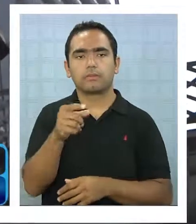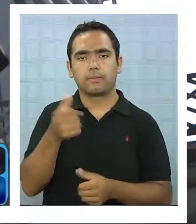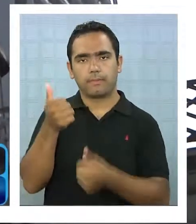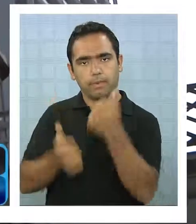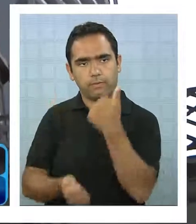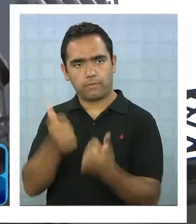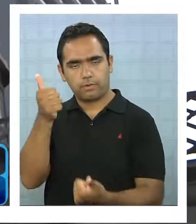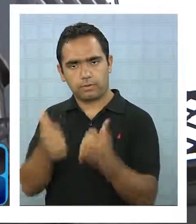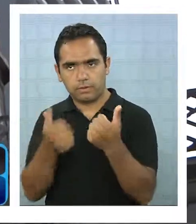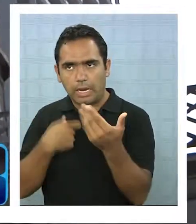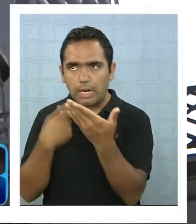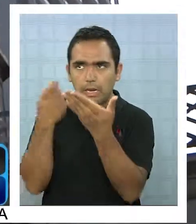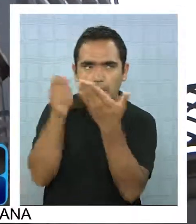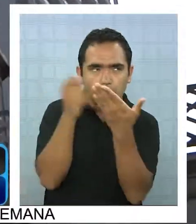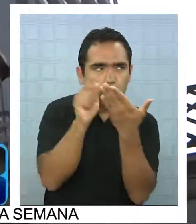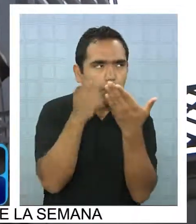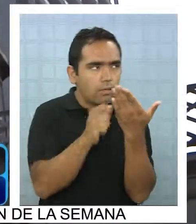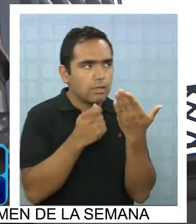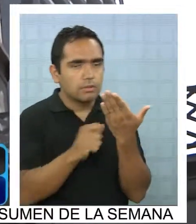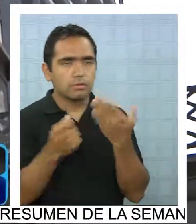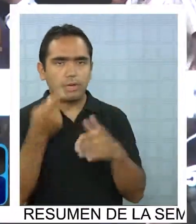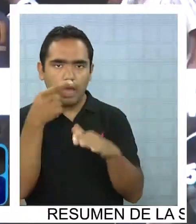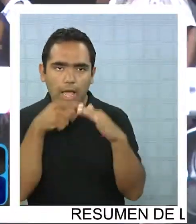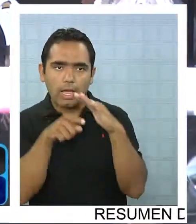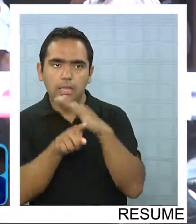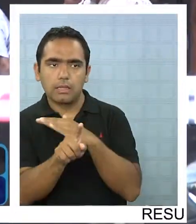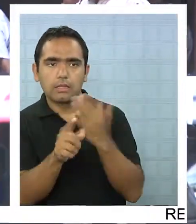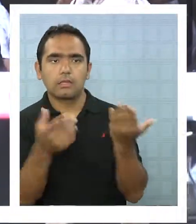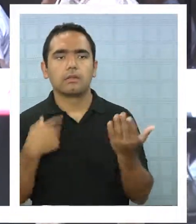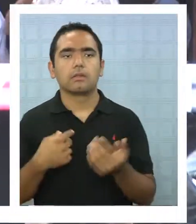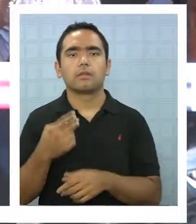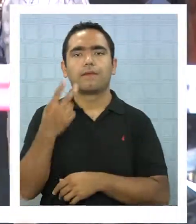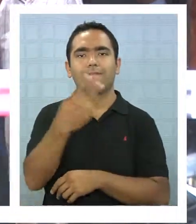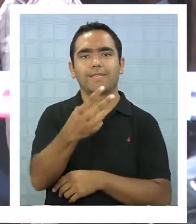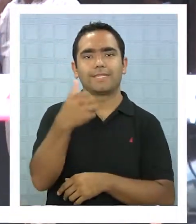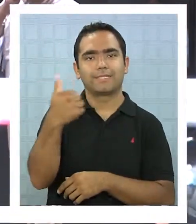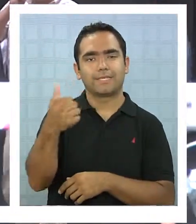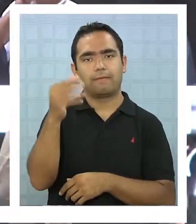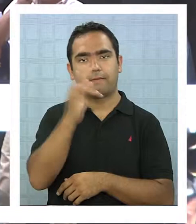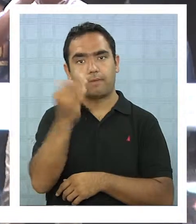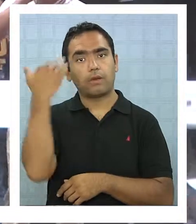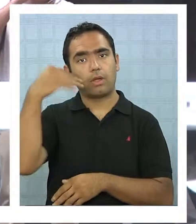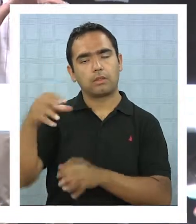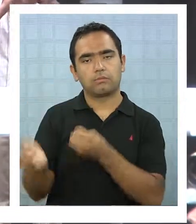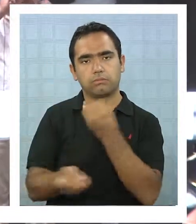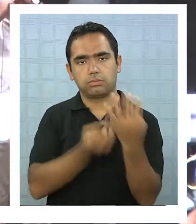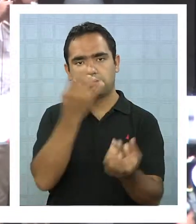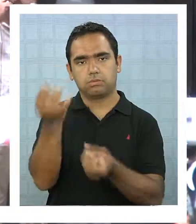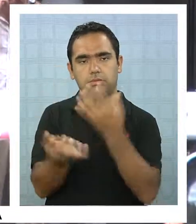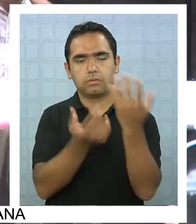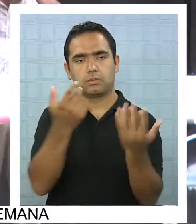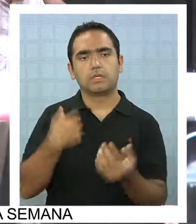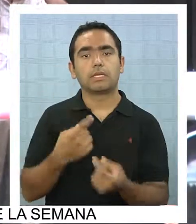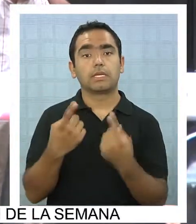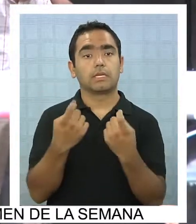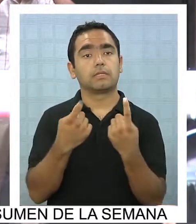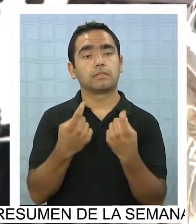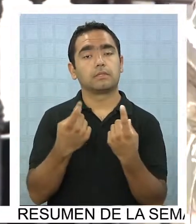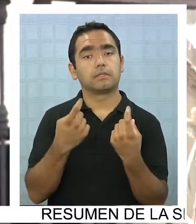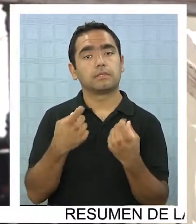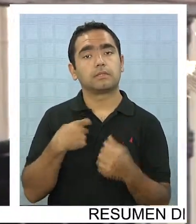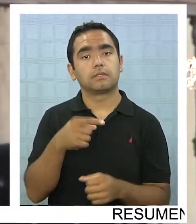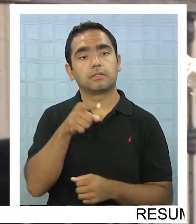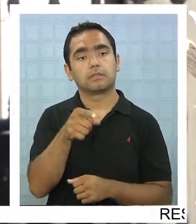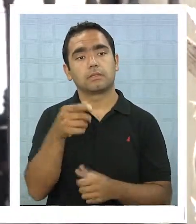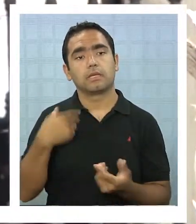que realizaron una evaluación de los daños ocurridos en el siniestro del 26 de febrero y que requerirán obras de apuntalamiento